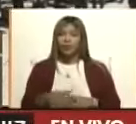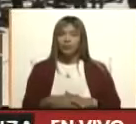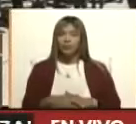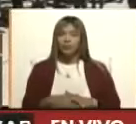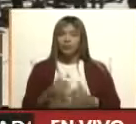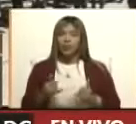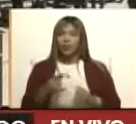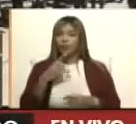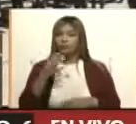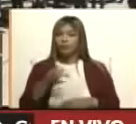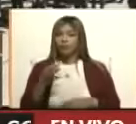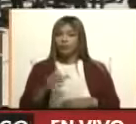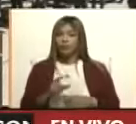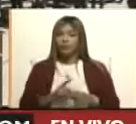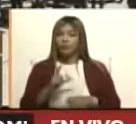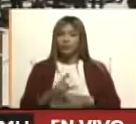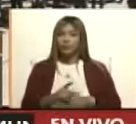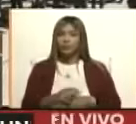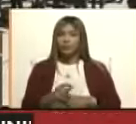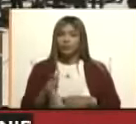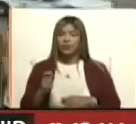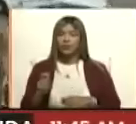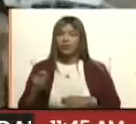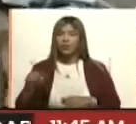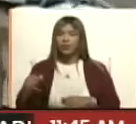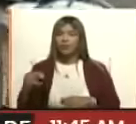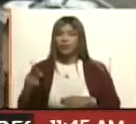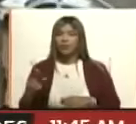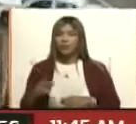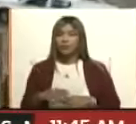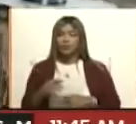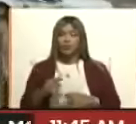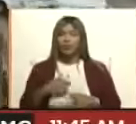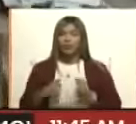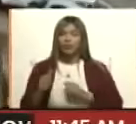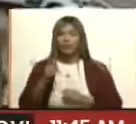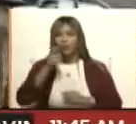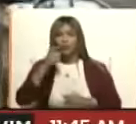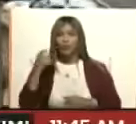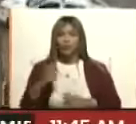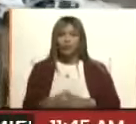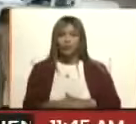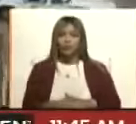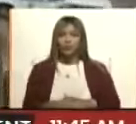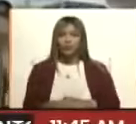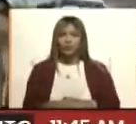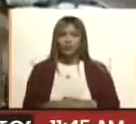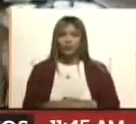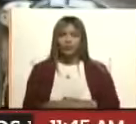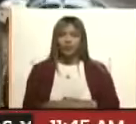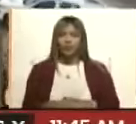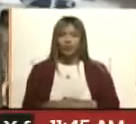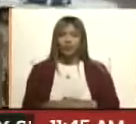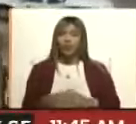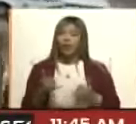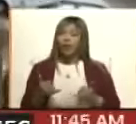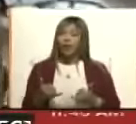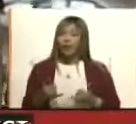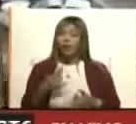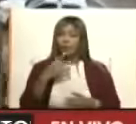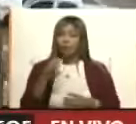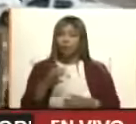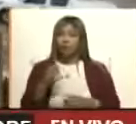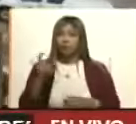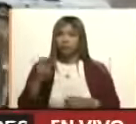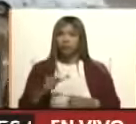palabras del ciudadano licenciado Alfredo José Ruiz Angulo, defensor del pueblo. En este momento también va a